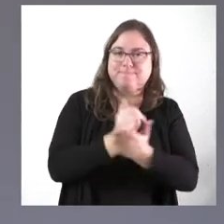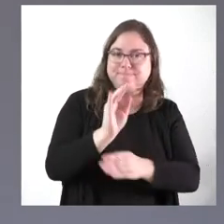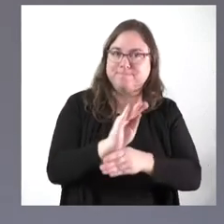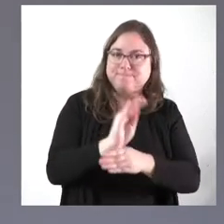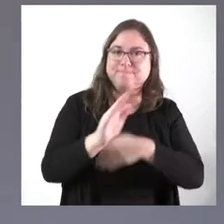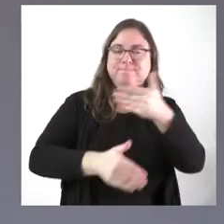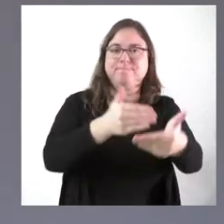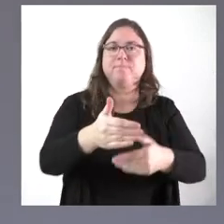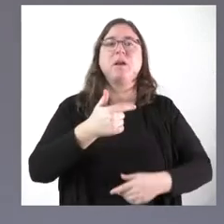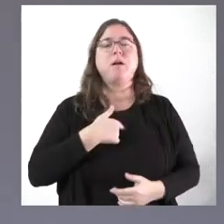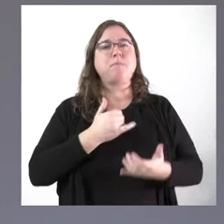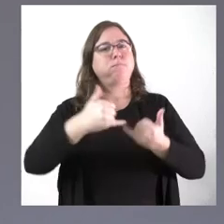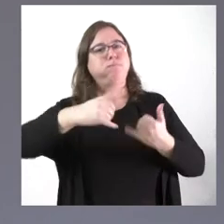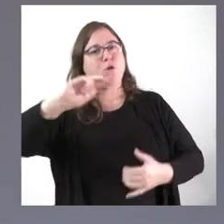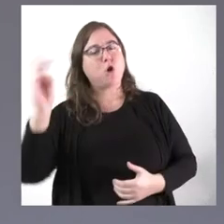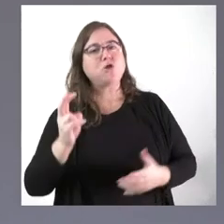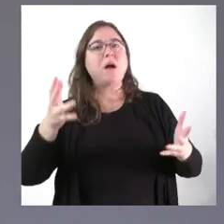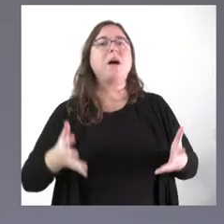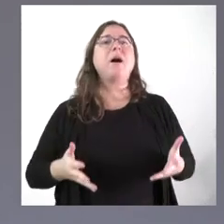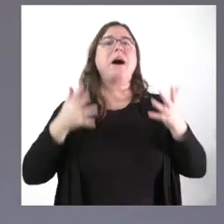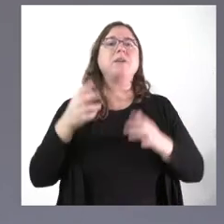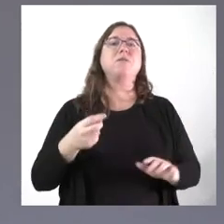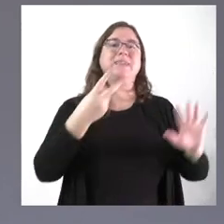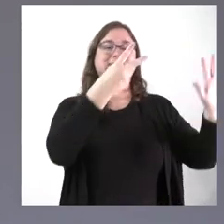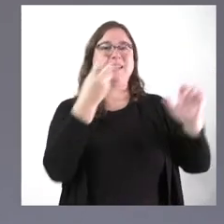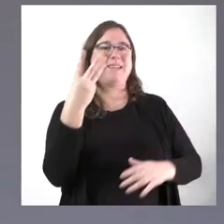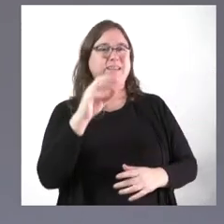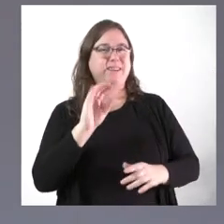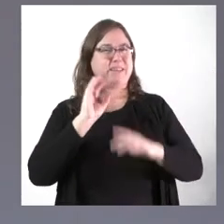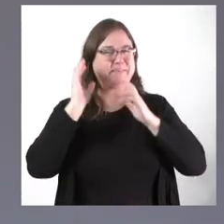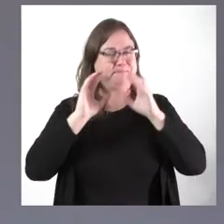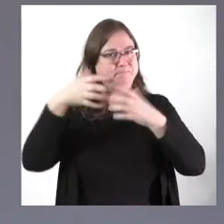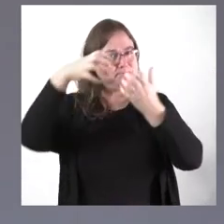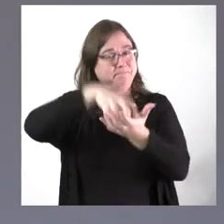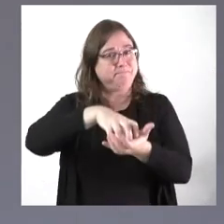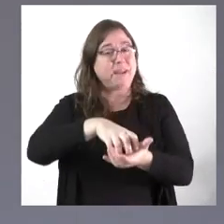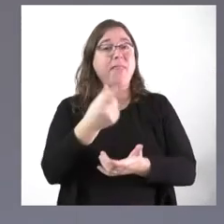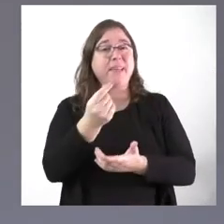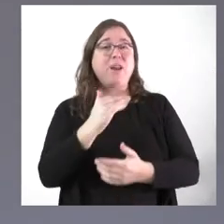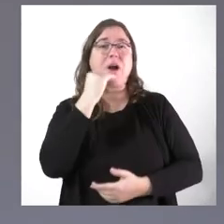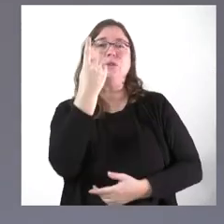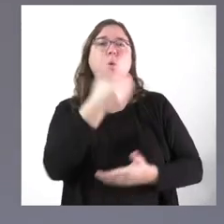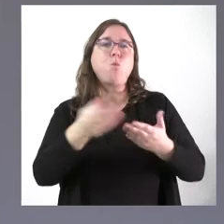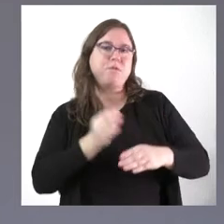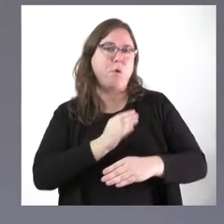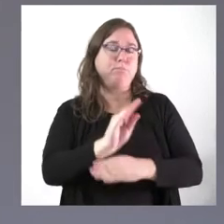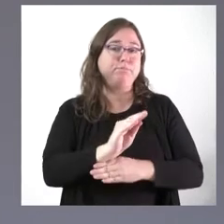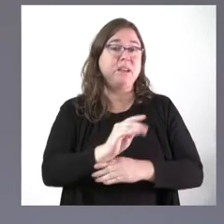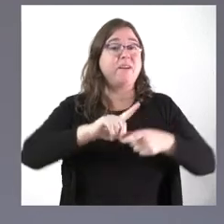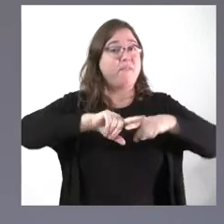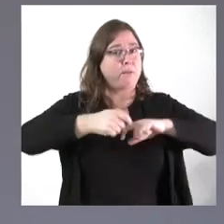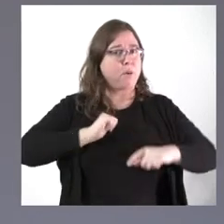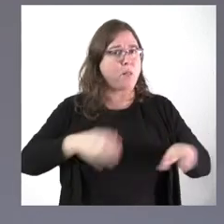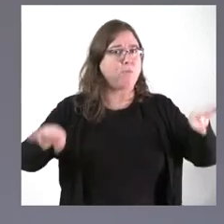de exportaciones hay también otras líneas se ha ayudado a 730 explotaciones con casi un millón de euros en materia de familia igualdad oportunidades Pues el